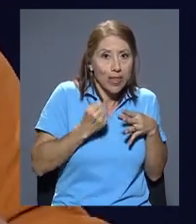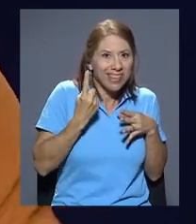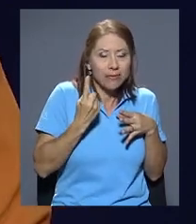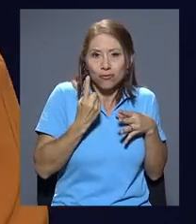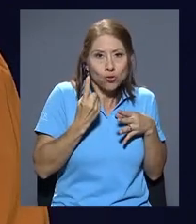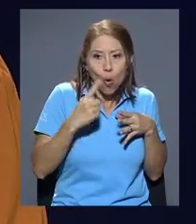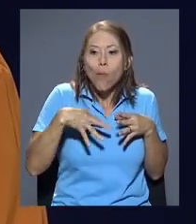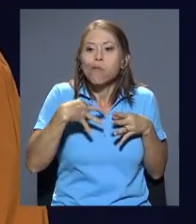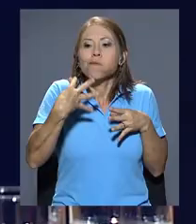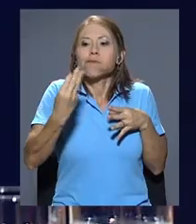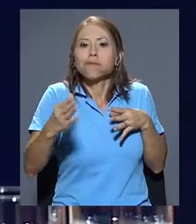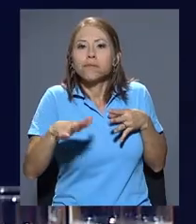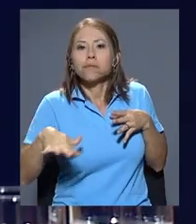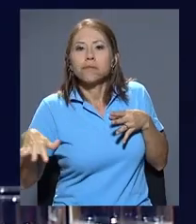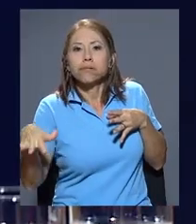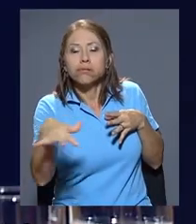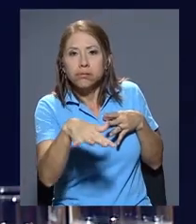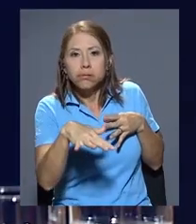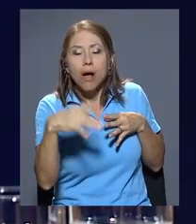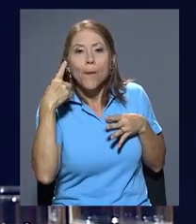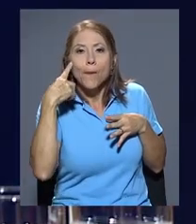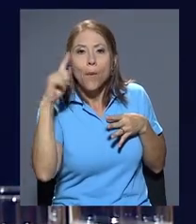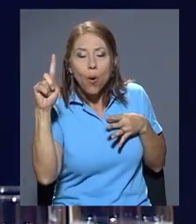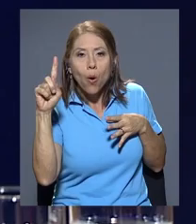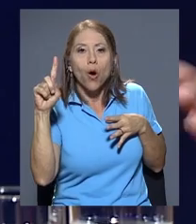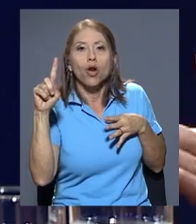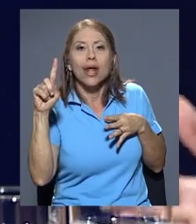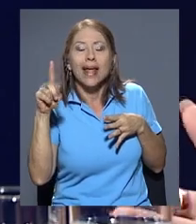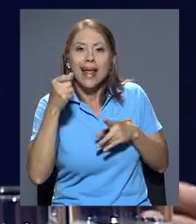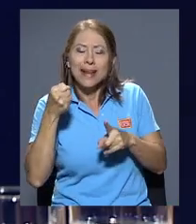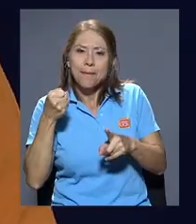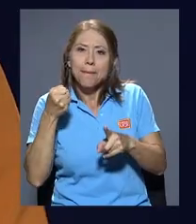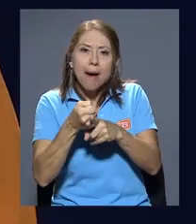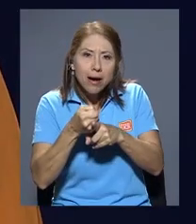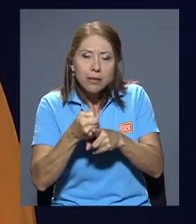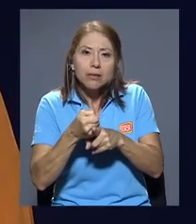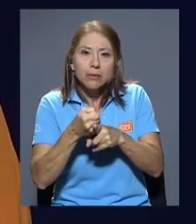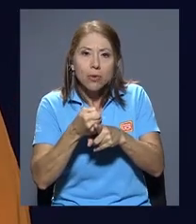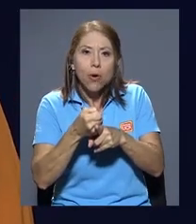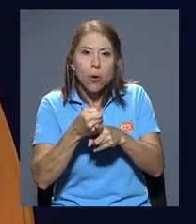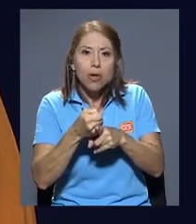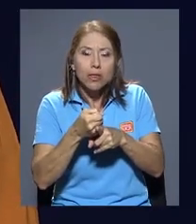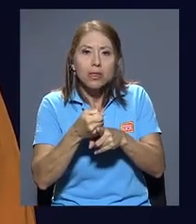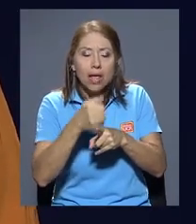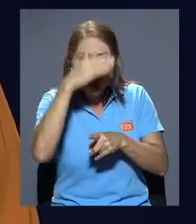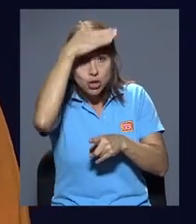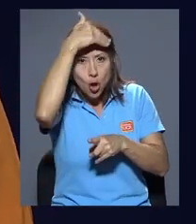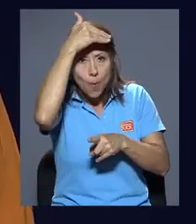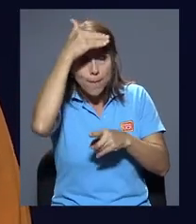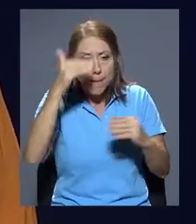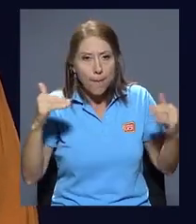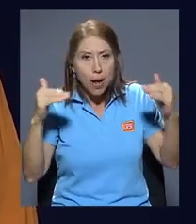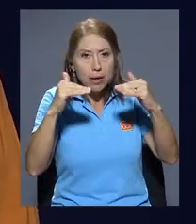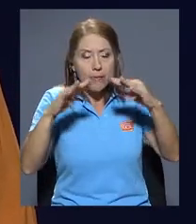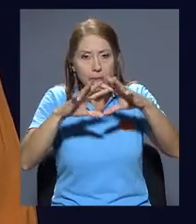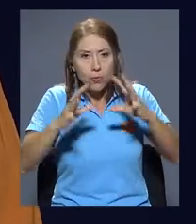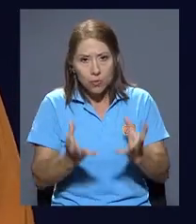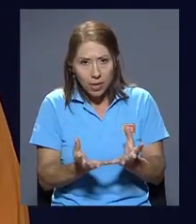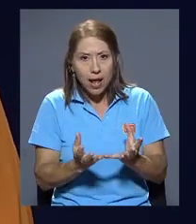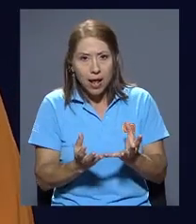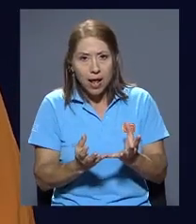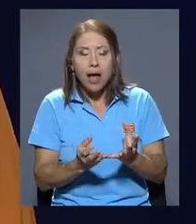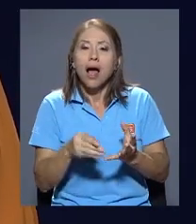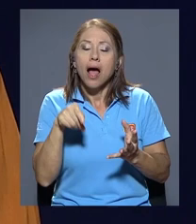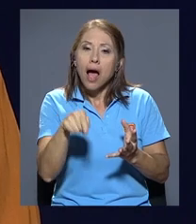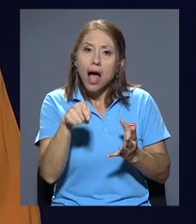la magnitud del impacto de Trump a nivel mundial, es que justamente se puede adaptar o